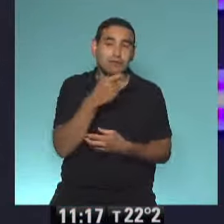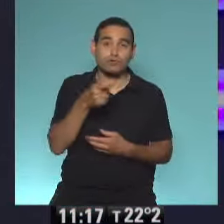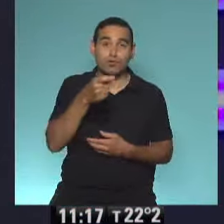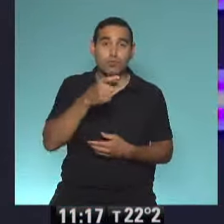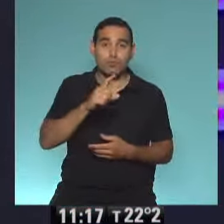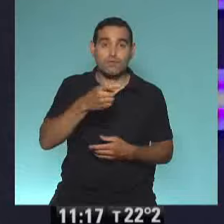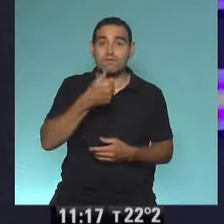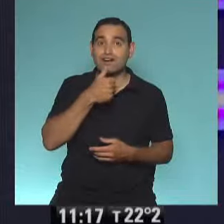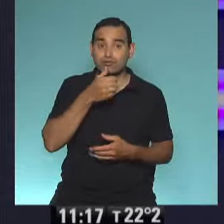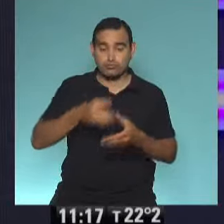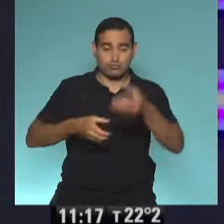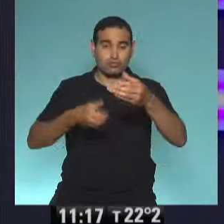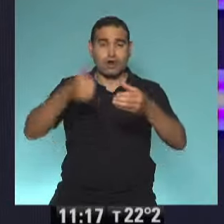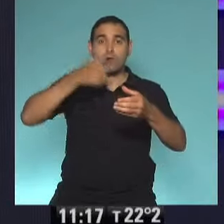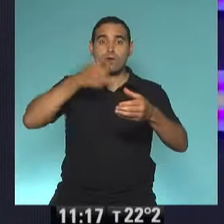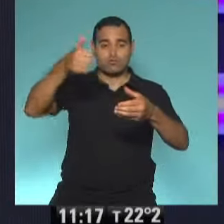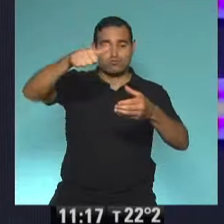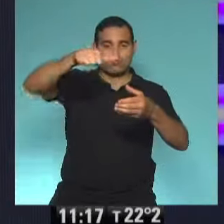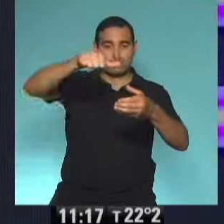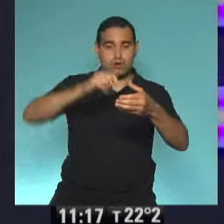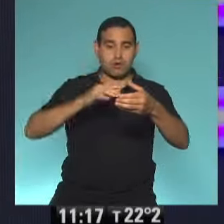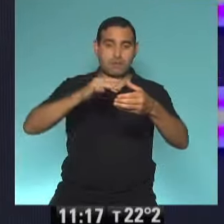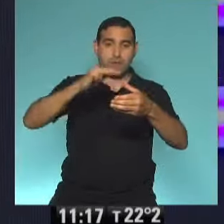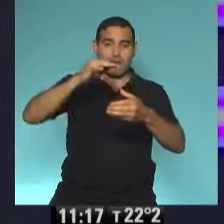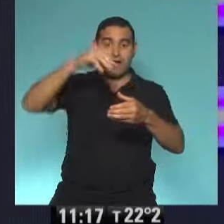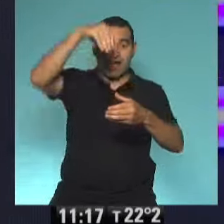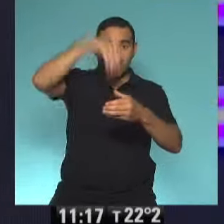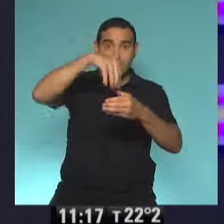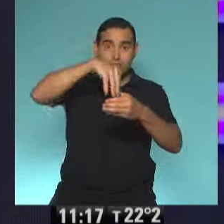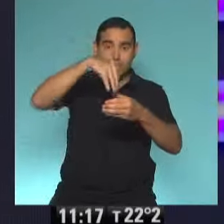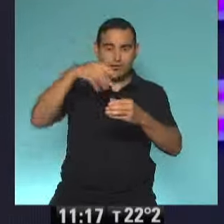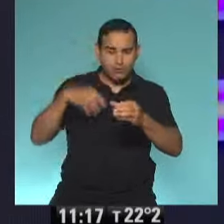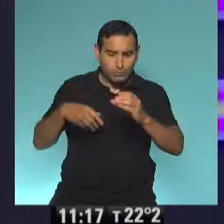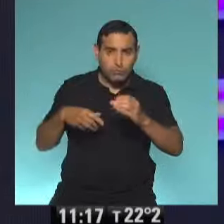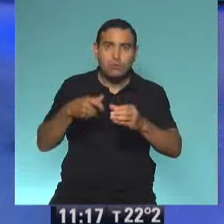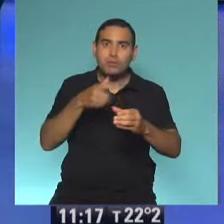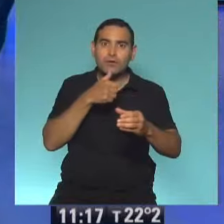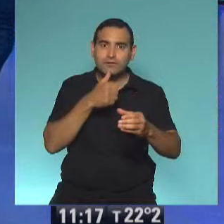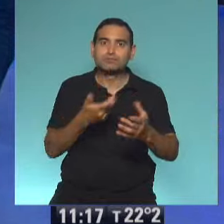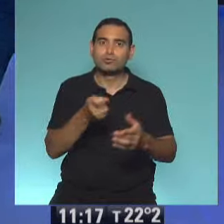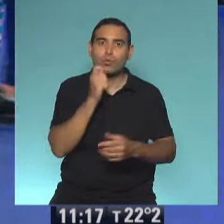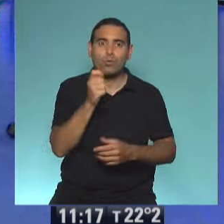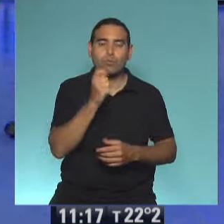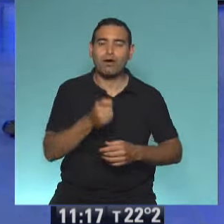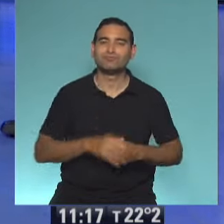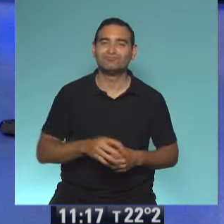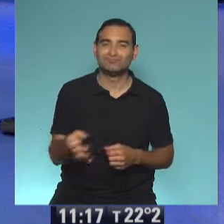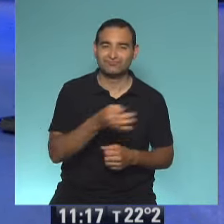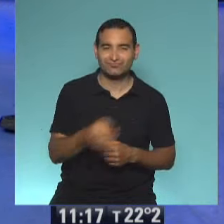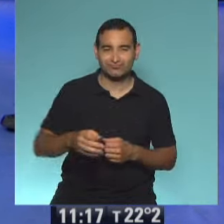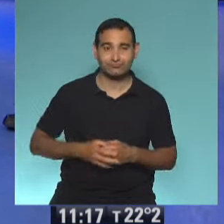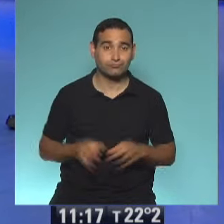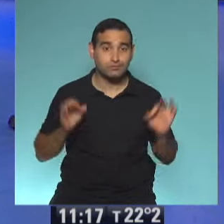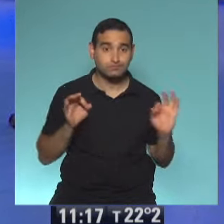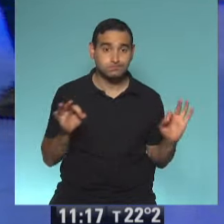o un frasco de vidrio, lo lleno de agua y adentro tiro un objeto, genero una lupa de agua. Espectacular. ¿Estamos listos y